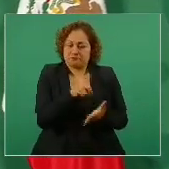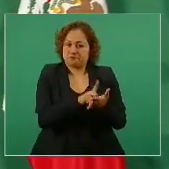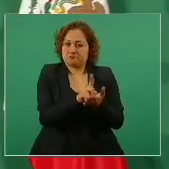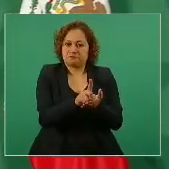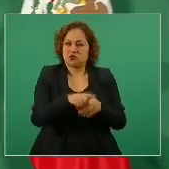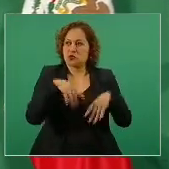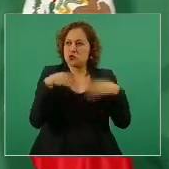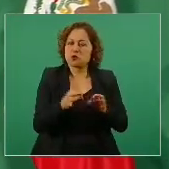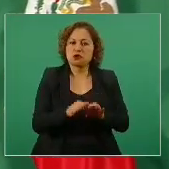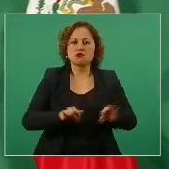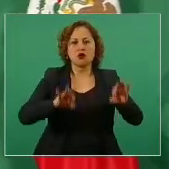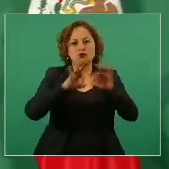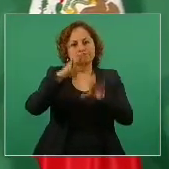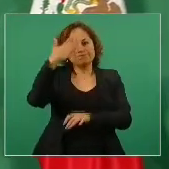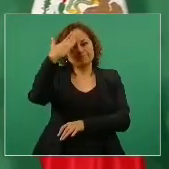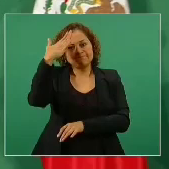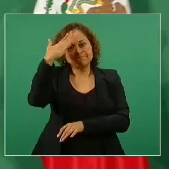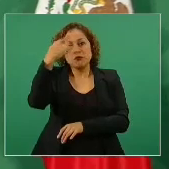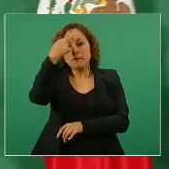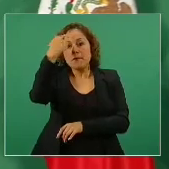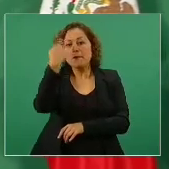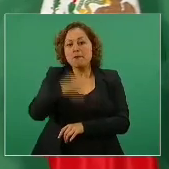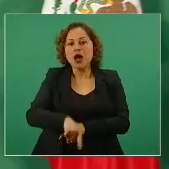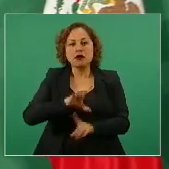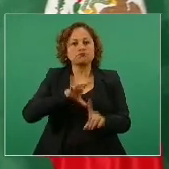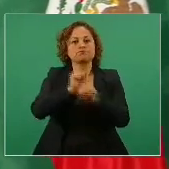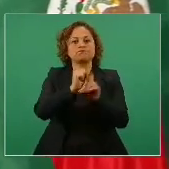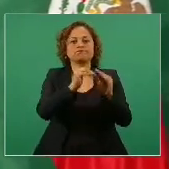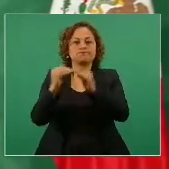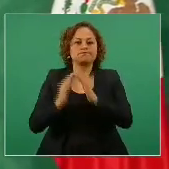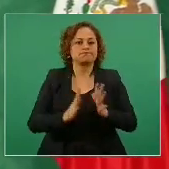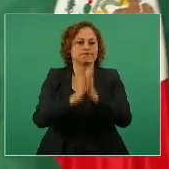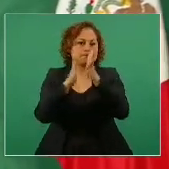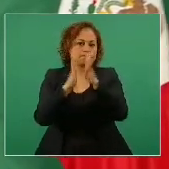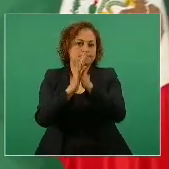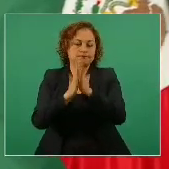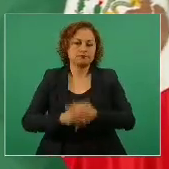Derecho fundamental, derecho democrático.